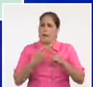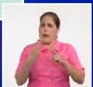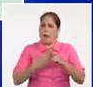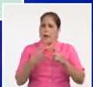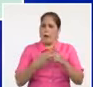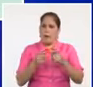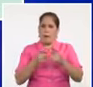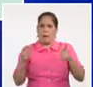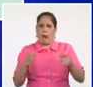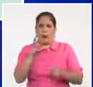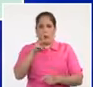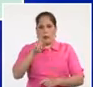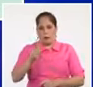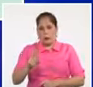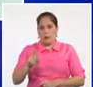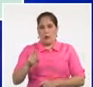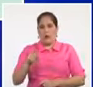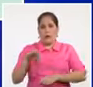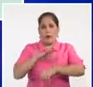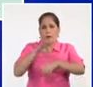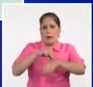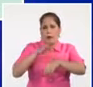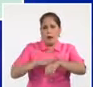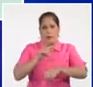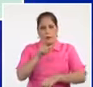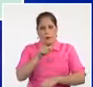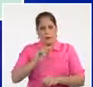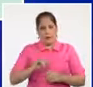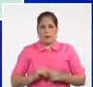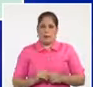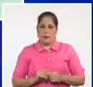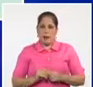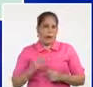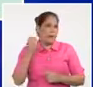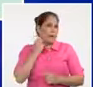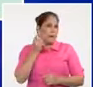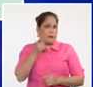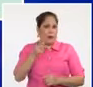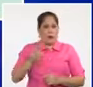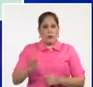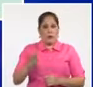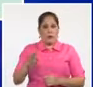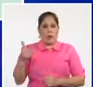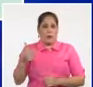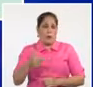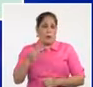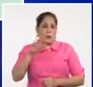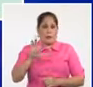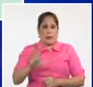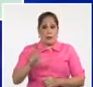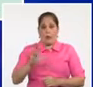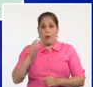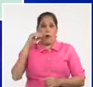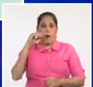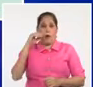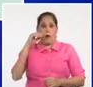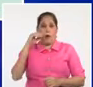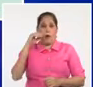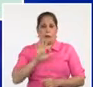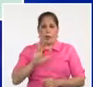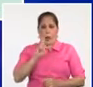mayor, 31, Río Cauto 16, Manzanillo 14, Higuaní 7, Guisa 5, igual que Niquero,